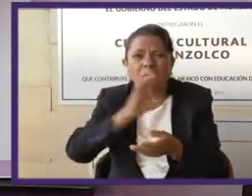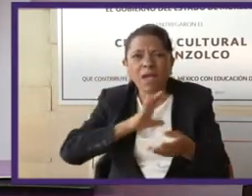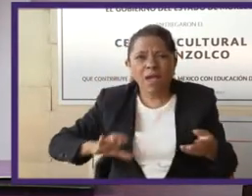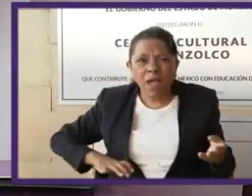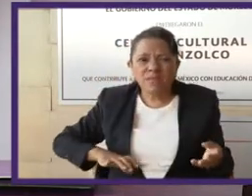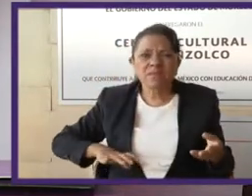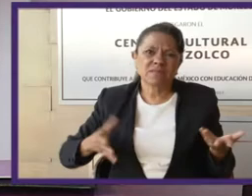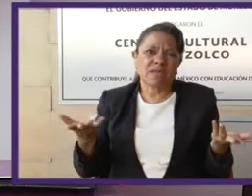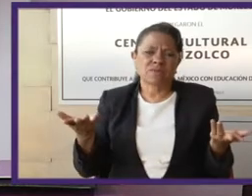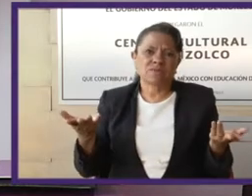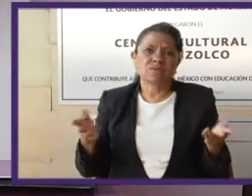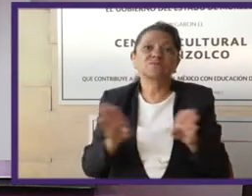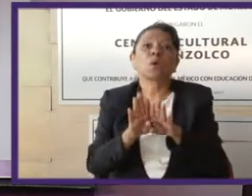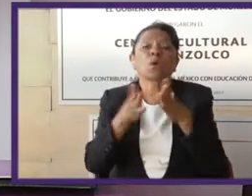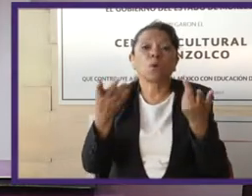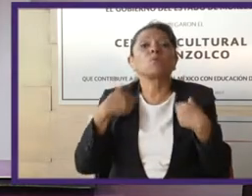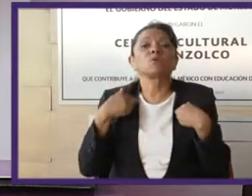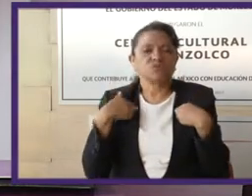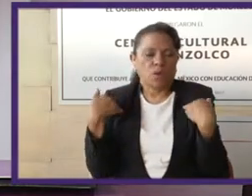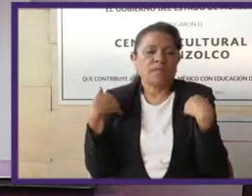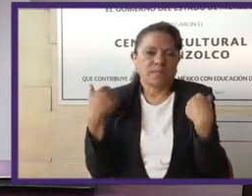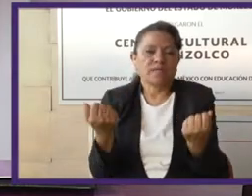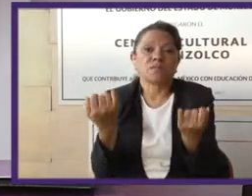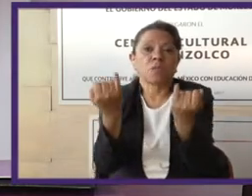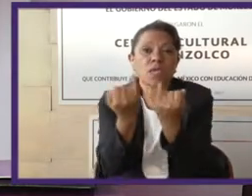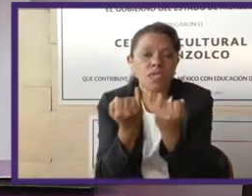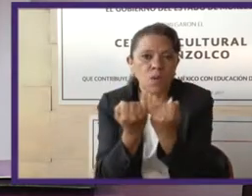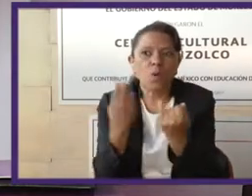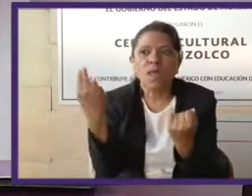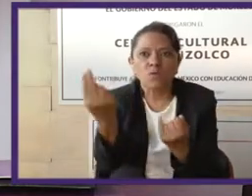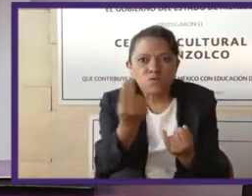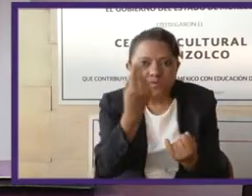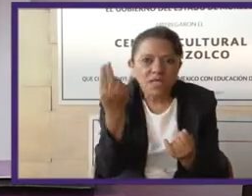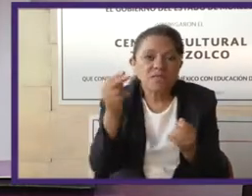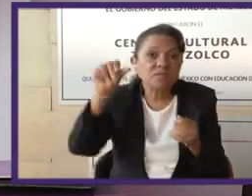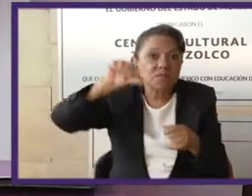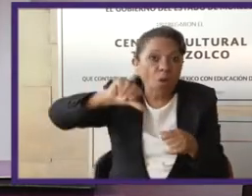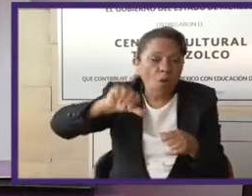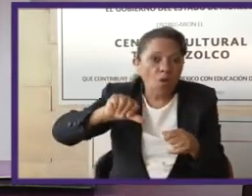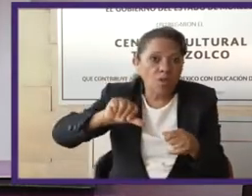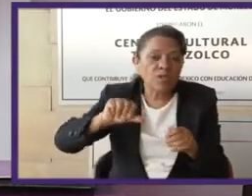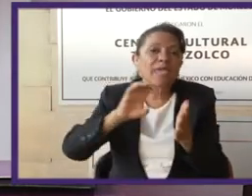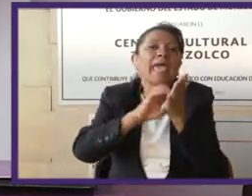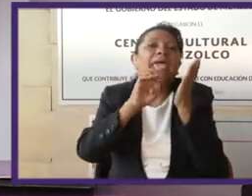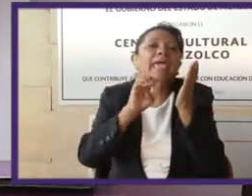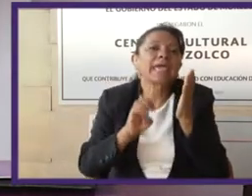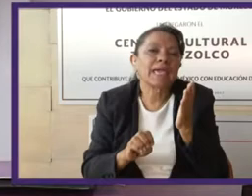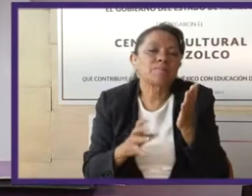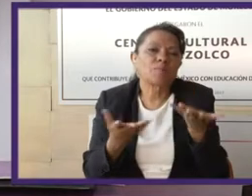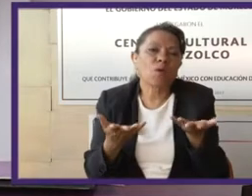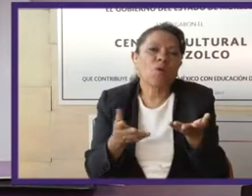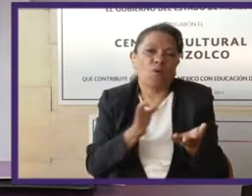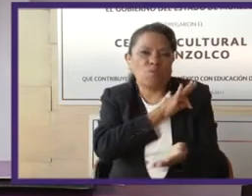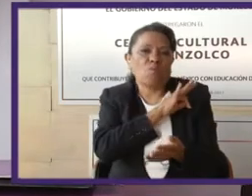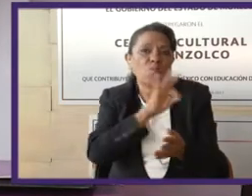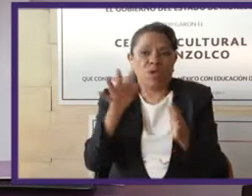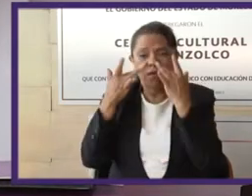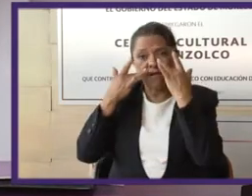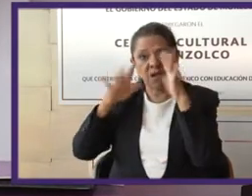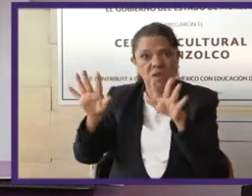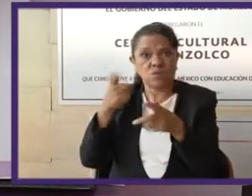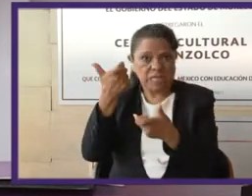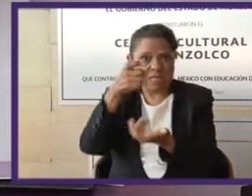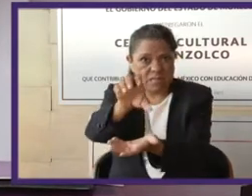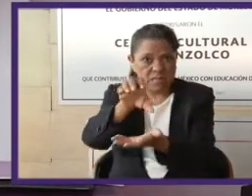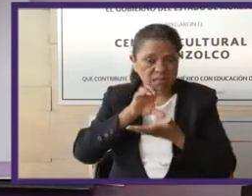hoy o en los días que logren tener esta coalición, renuncien a la prerrogativa pública y se lancen